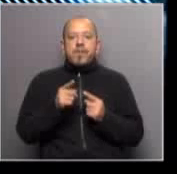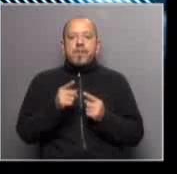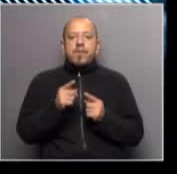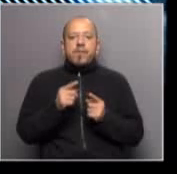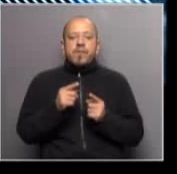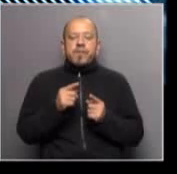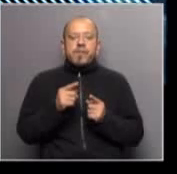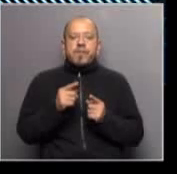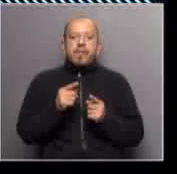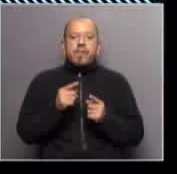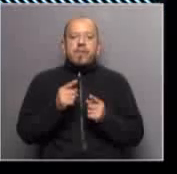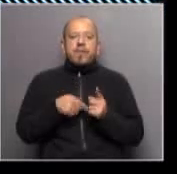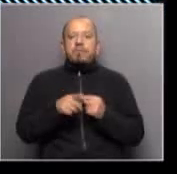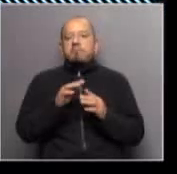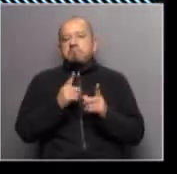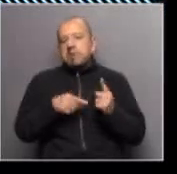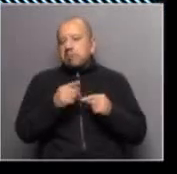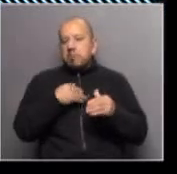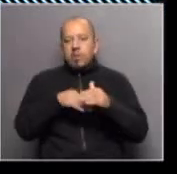sin mucha... esperanza.